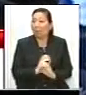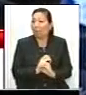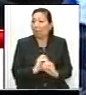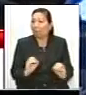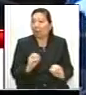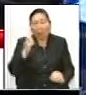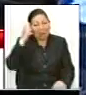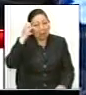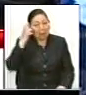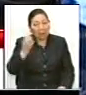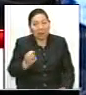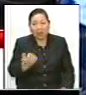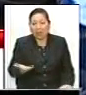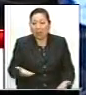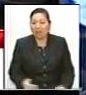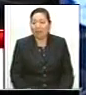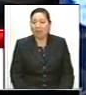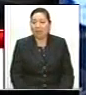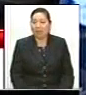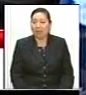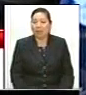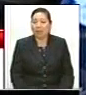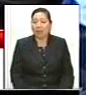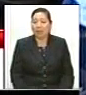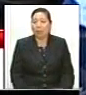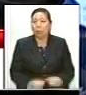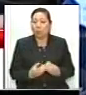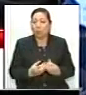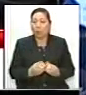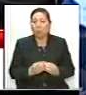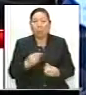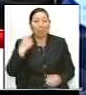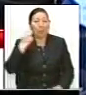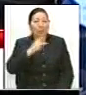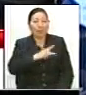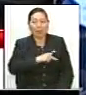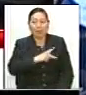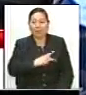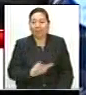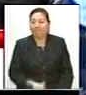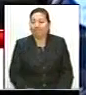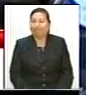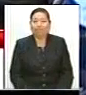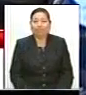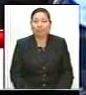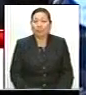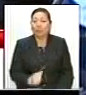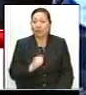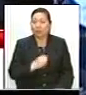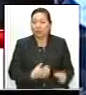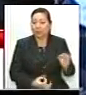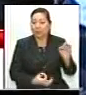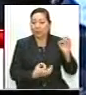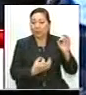nadie me creía, porque simplemente era de parte de la bancada de Fuerza Popular. Entonces,